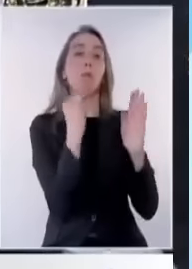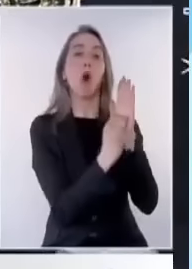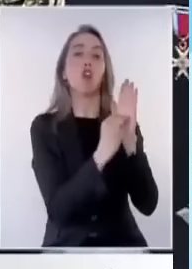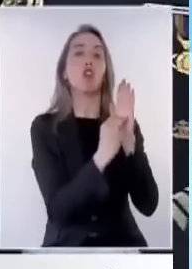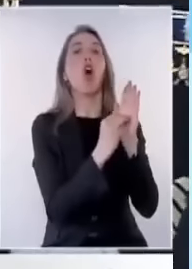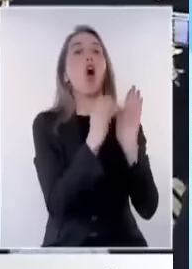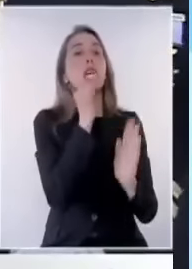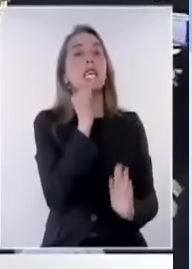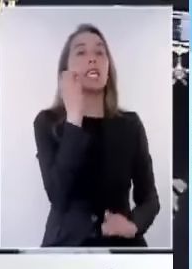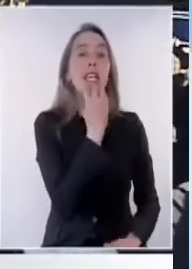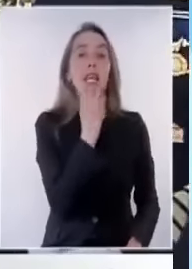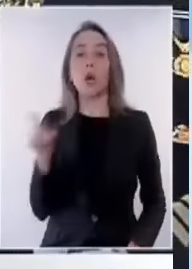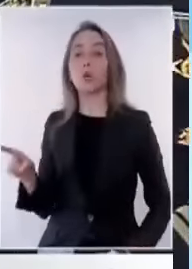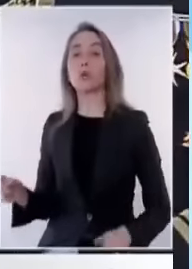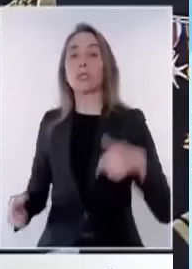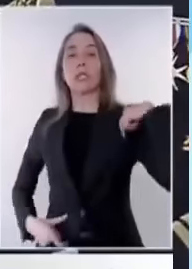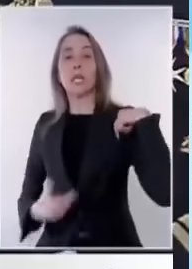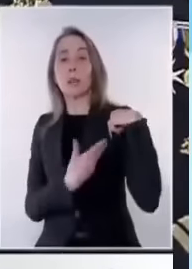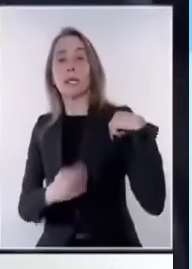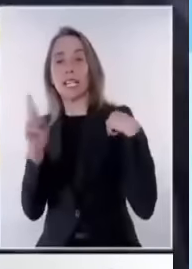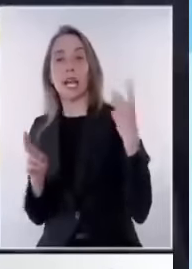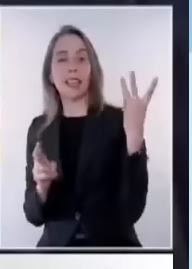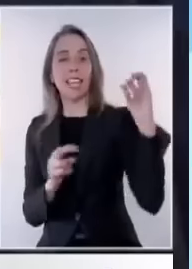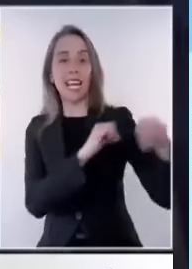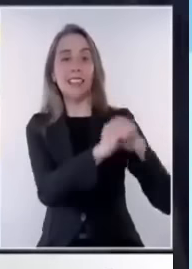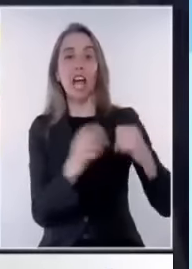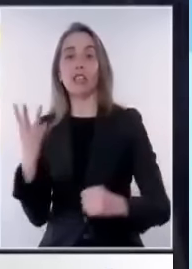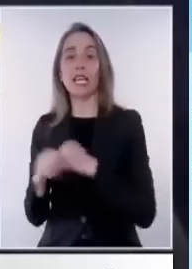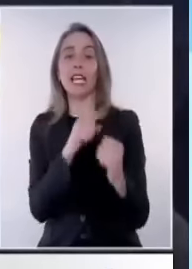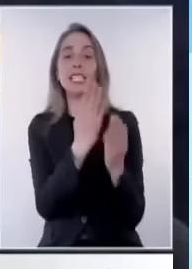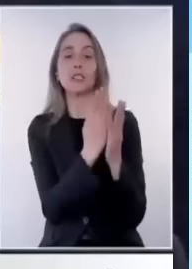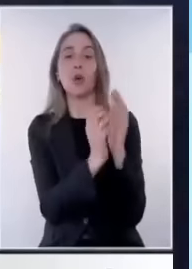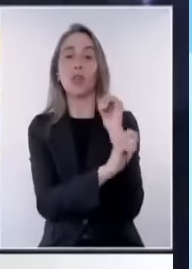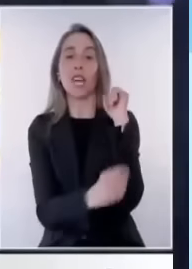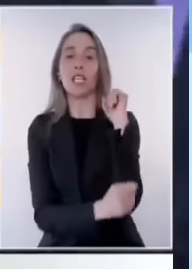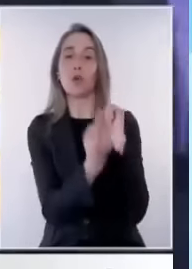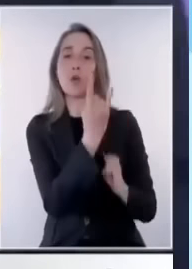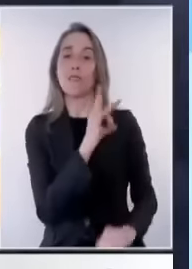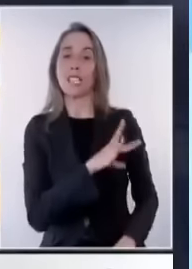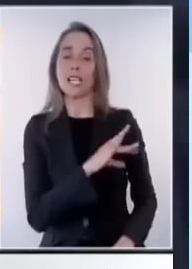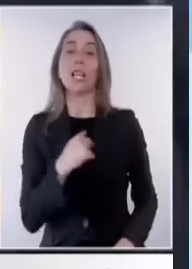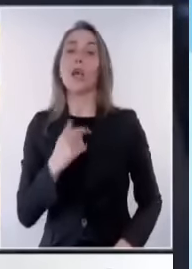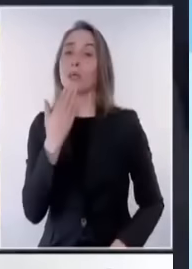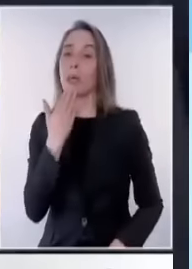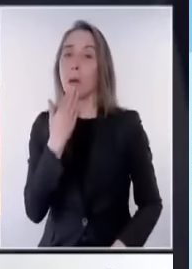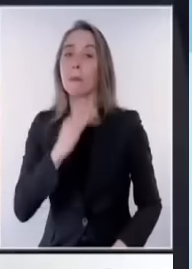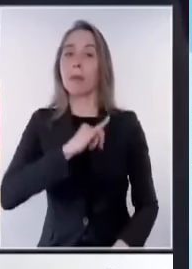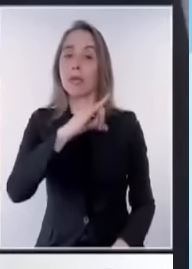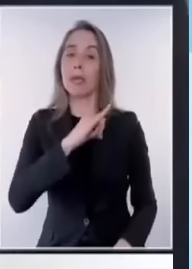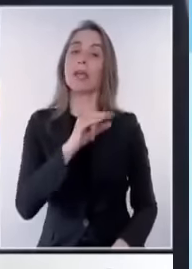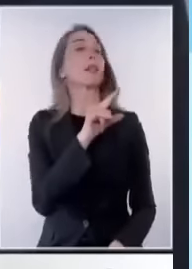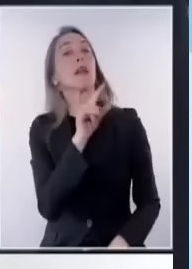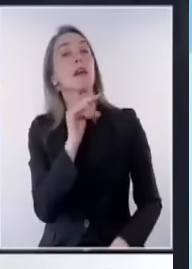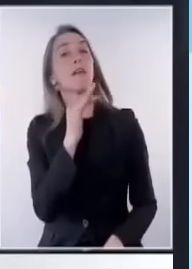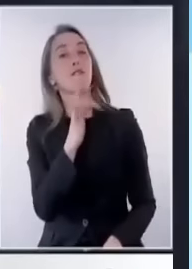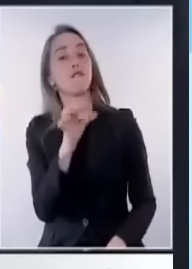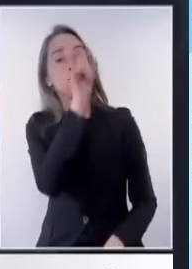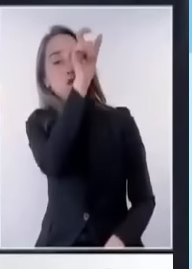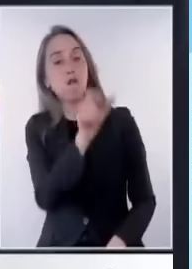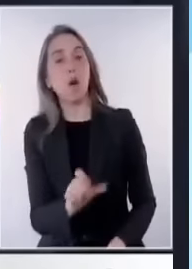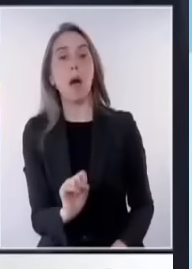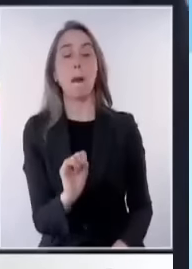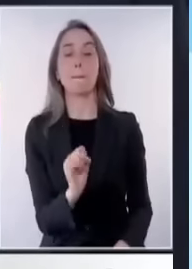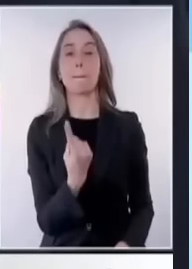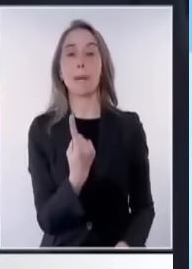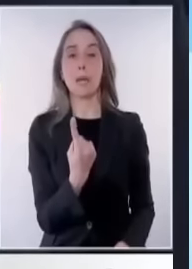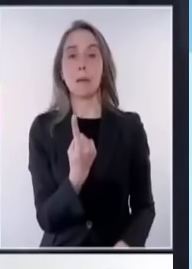inmortalizado en Iquique, usted como presidente de la República. Treintañero, él estudió además Derecho en la Universidad de Chile también. Fue, si no me equivoco, uno de